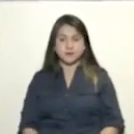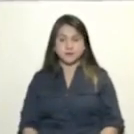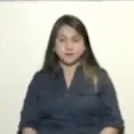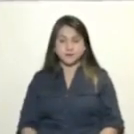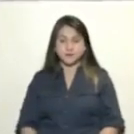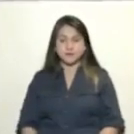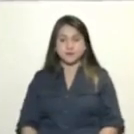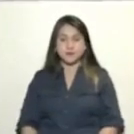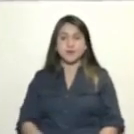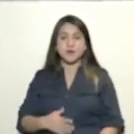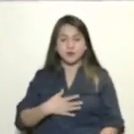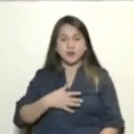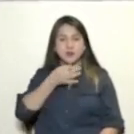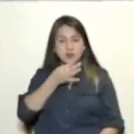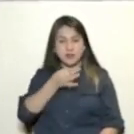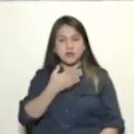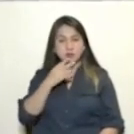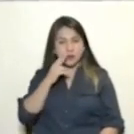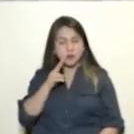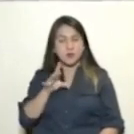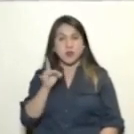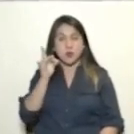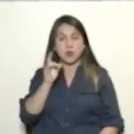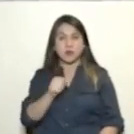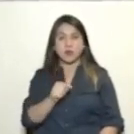Yo le voy a decir cuándo me di cuenta de eso.